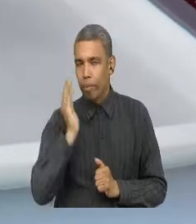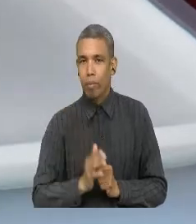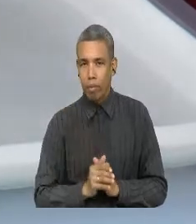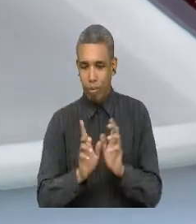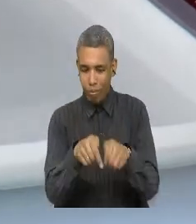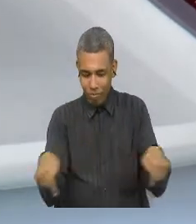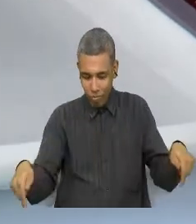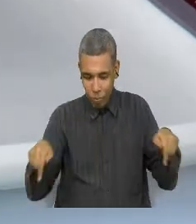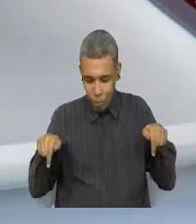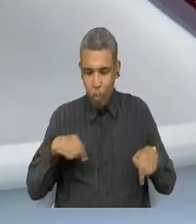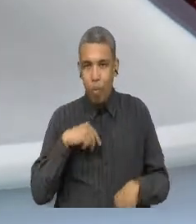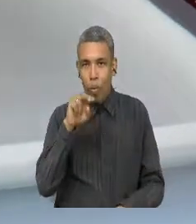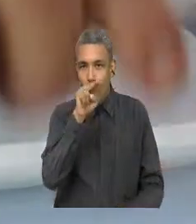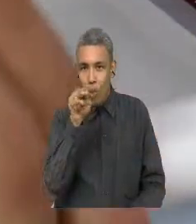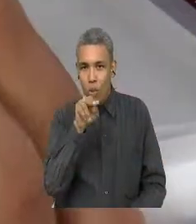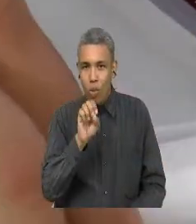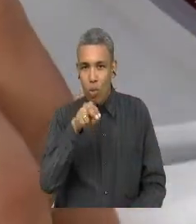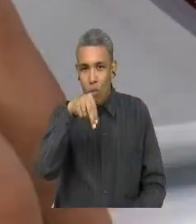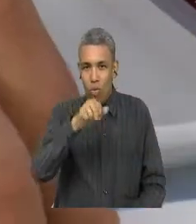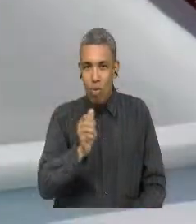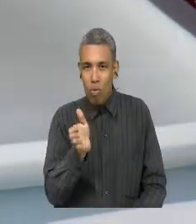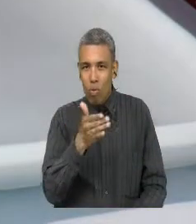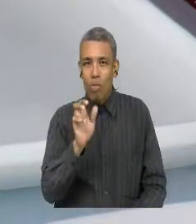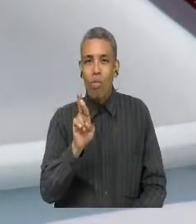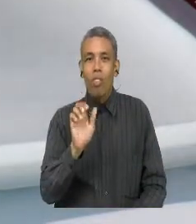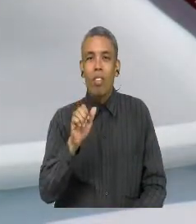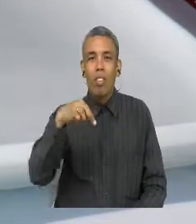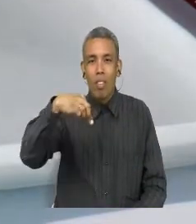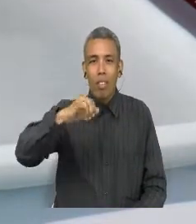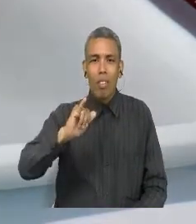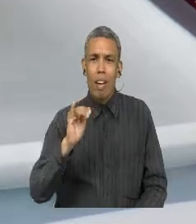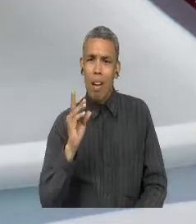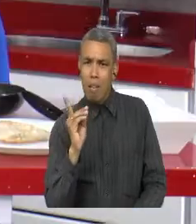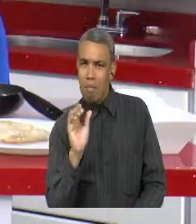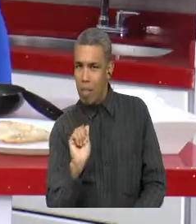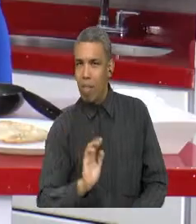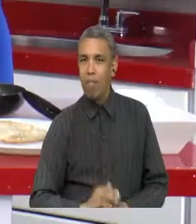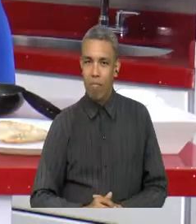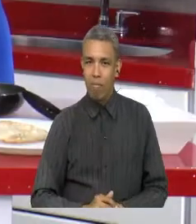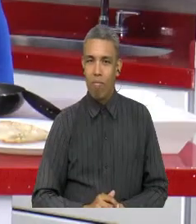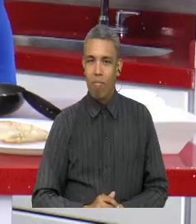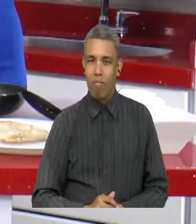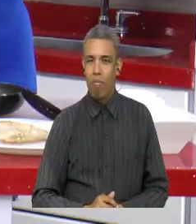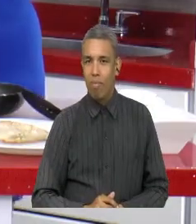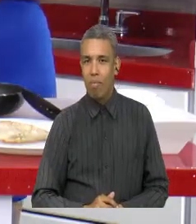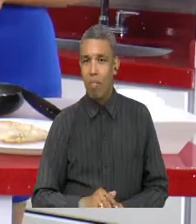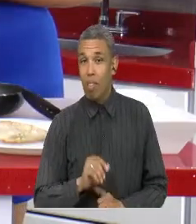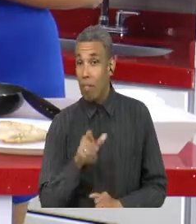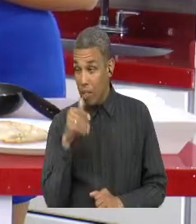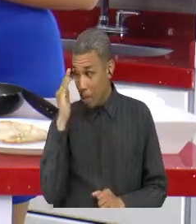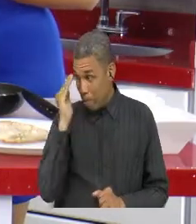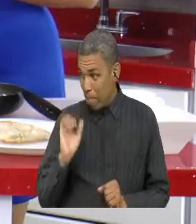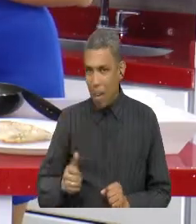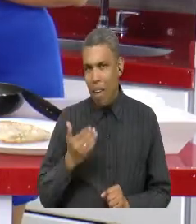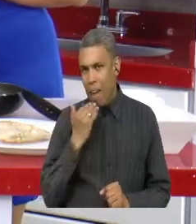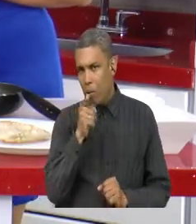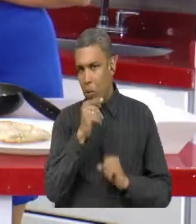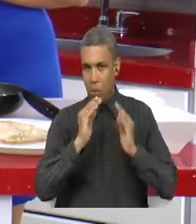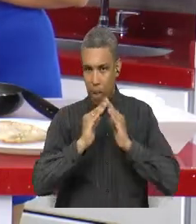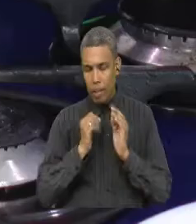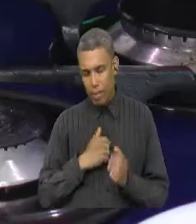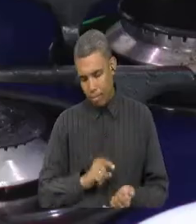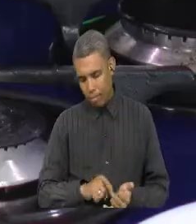que ustedes vayan, se deleiten y, lo mejor de todo, el pedido no tiene costo, ¿sí? ¿Costo? Sí, señora, no tiene costo. Sí, y el servicio tampoco,